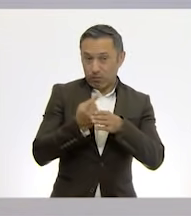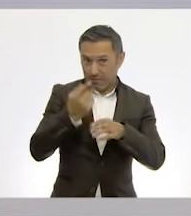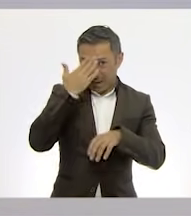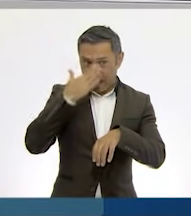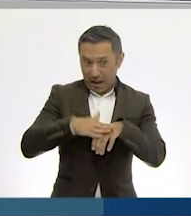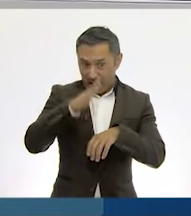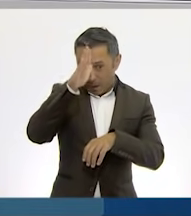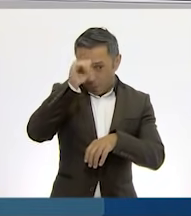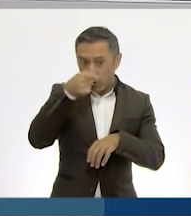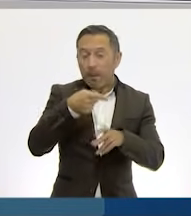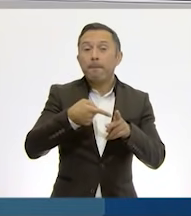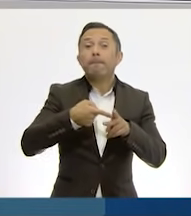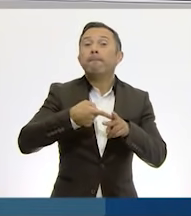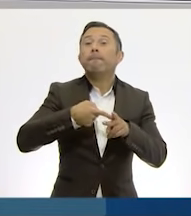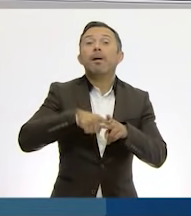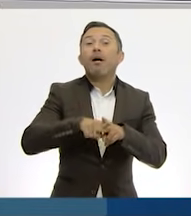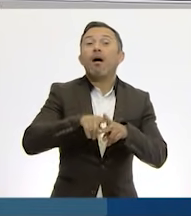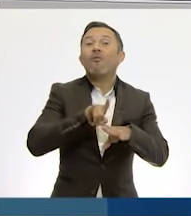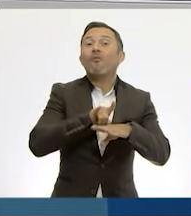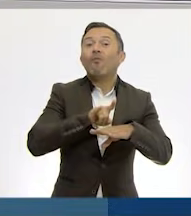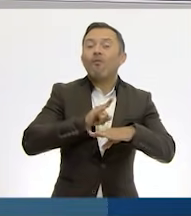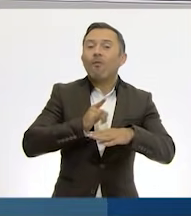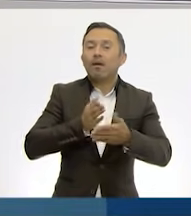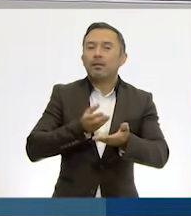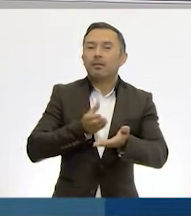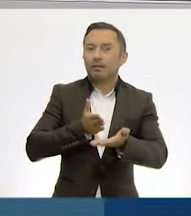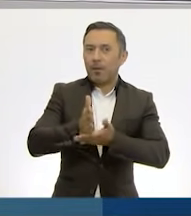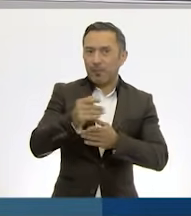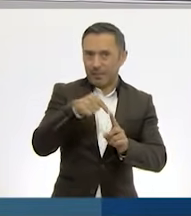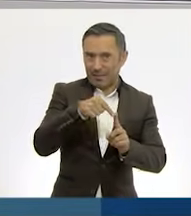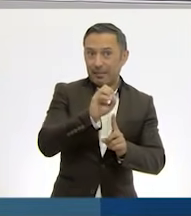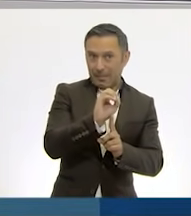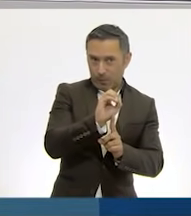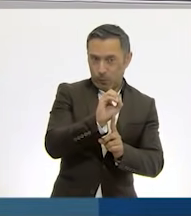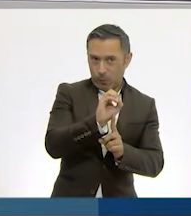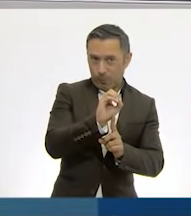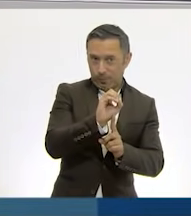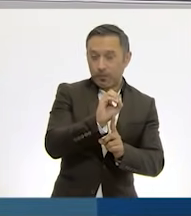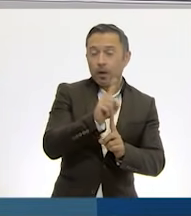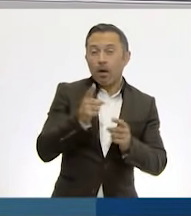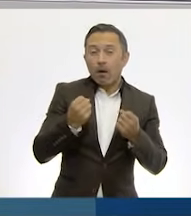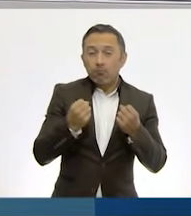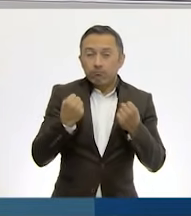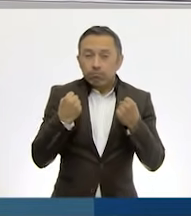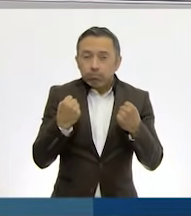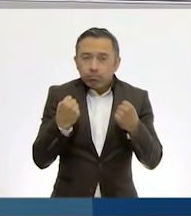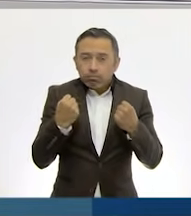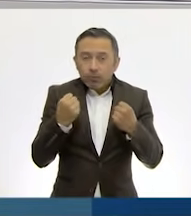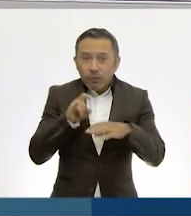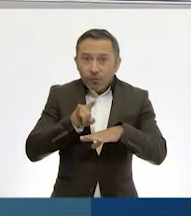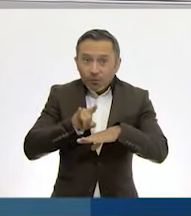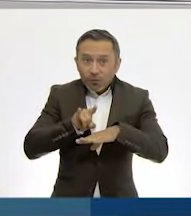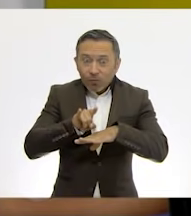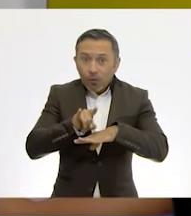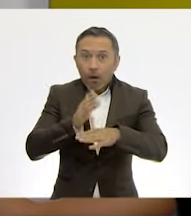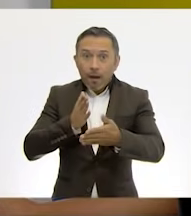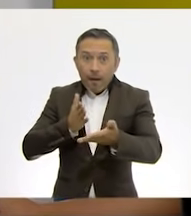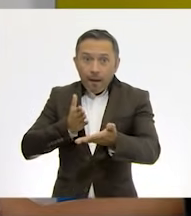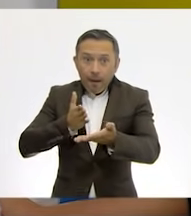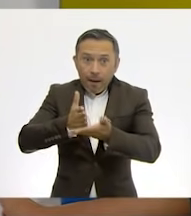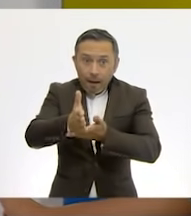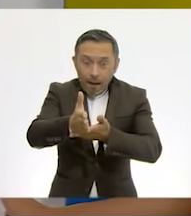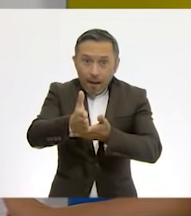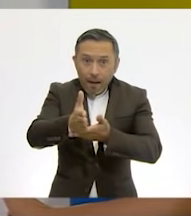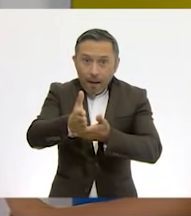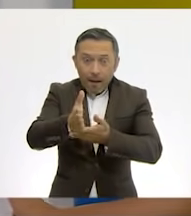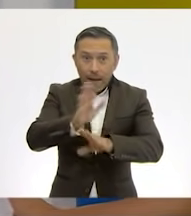partir. Entonces, ya tenemos el cero y al final de la meta ya está marcado nuestros 10 kilómetros, que es el